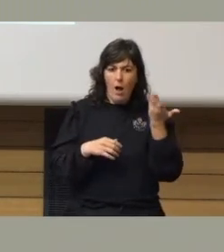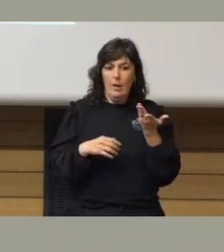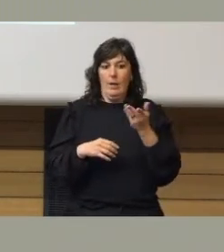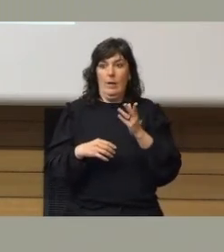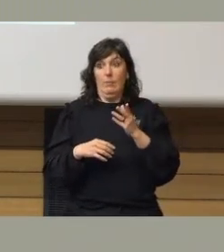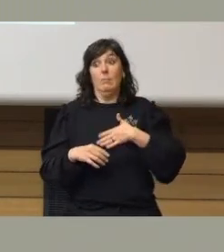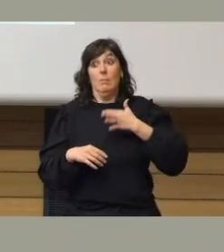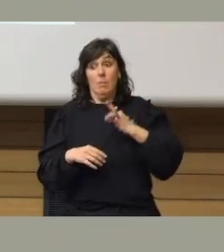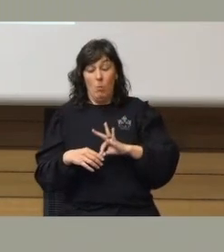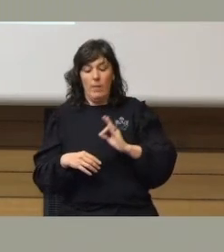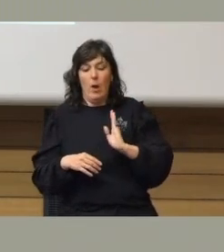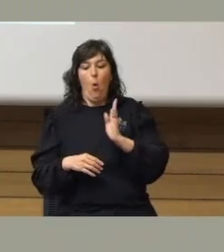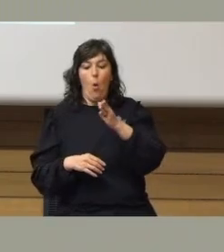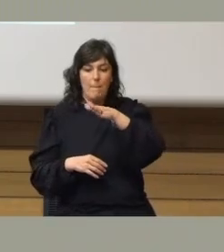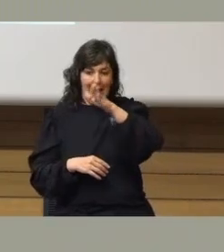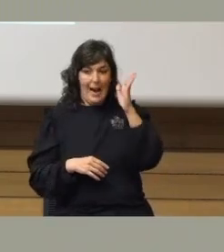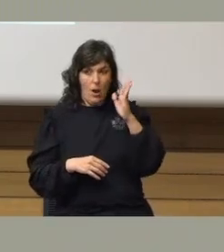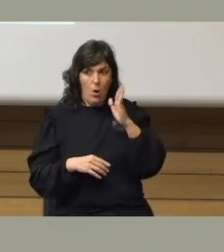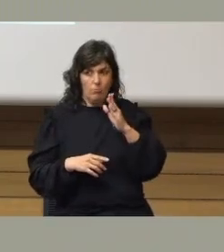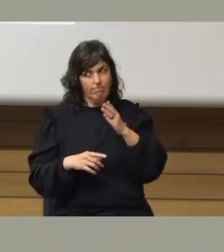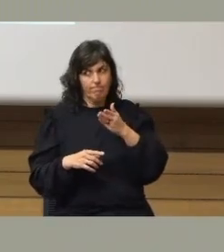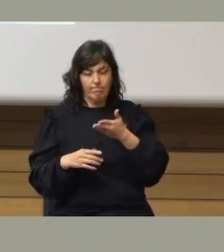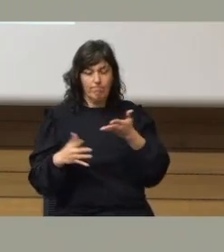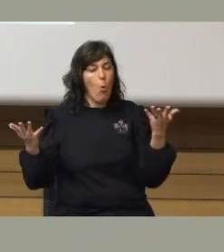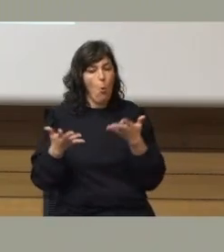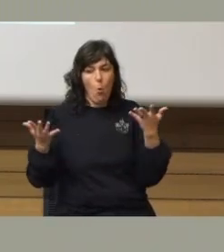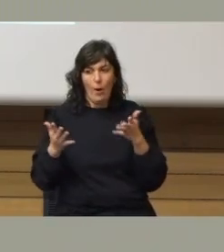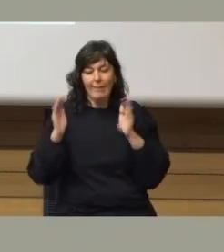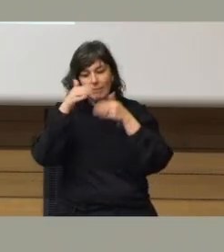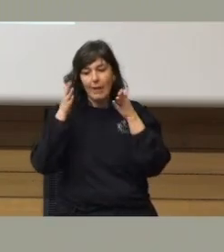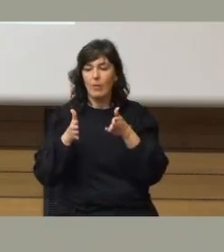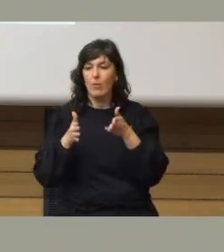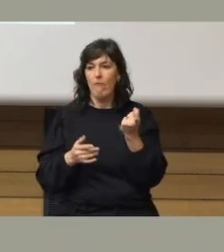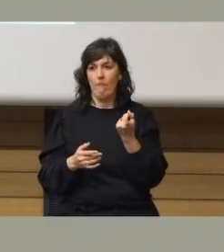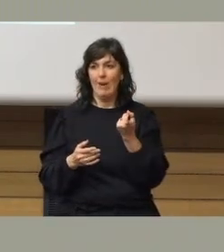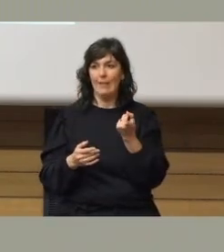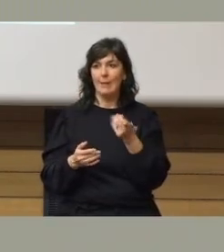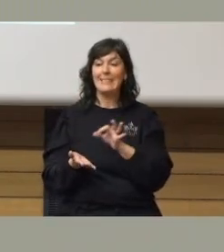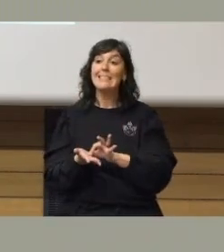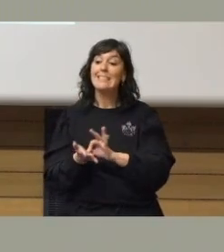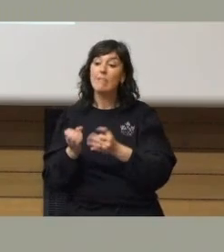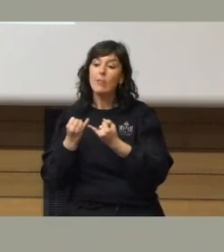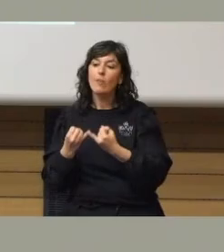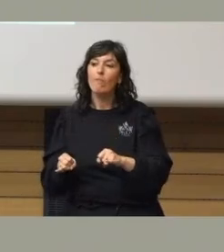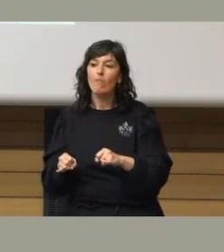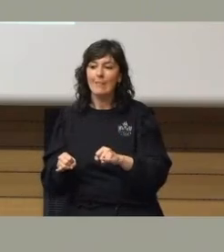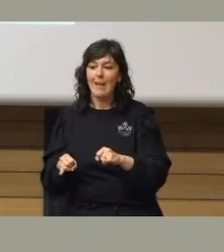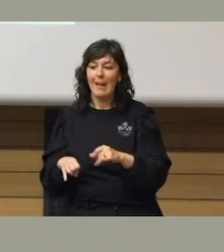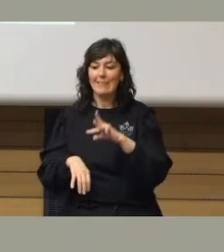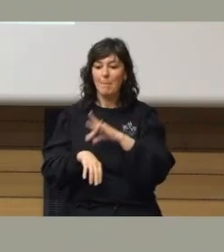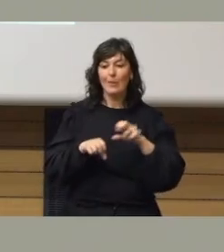muy alta, urgencia. Hay que atenderle. No puede haber servicios de fiestas en sanitarios, no puede haber.